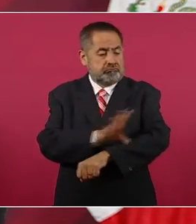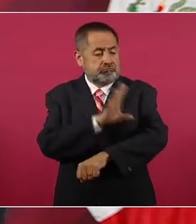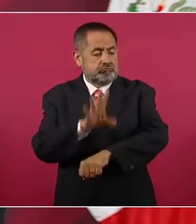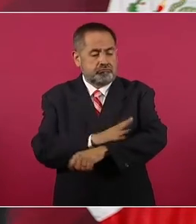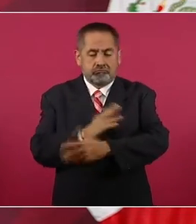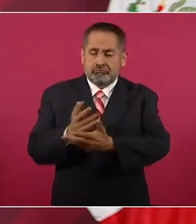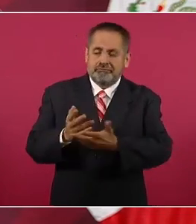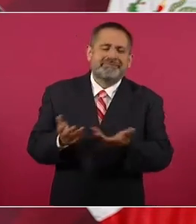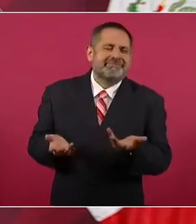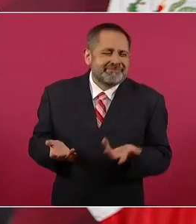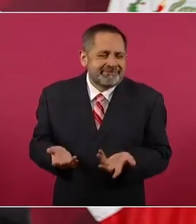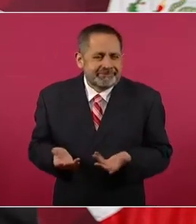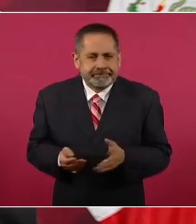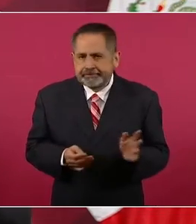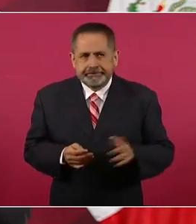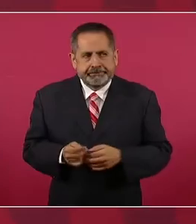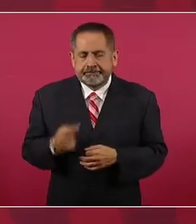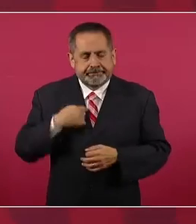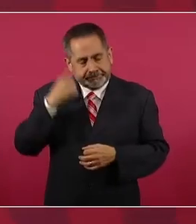O sea,